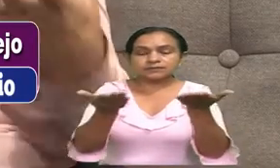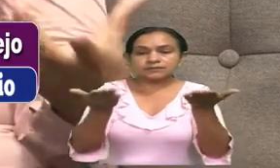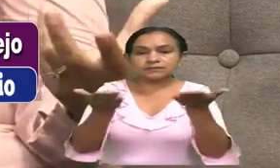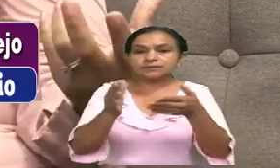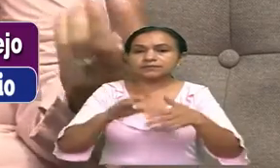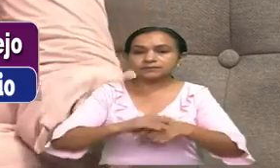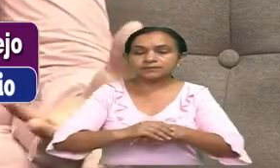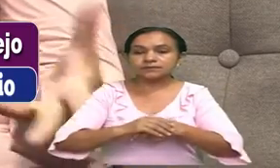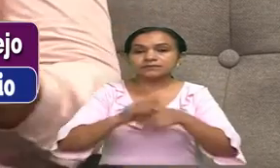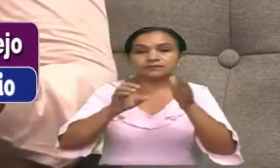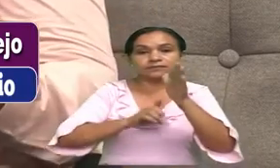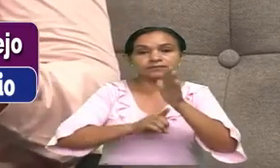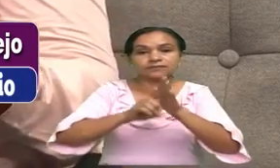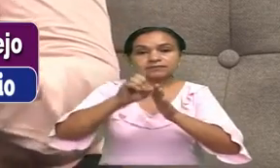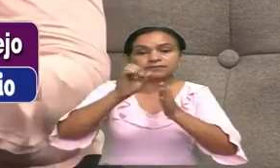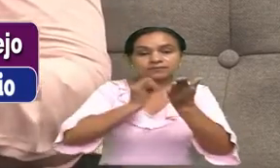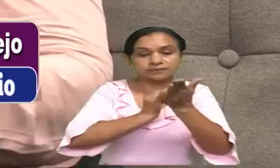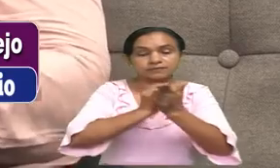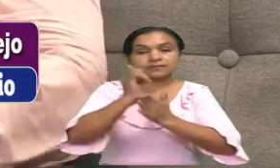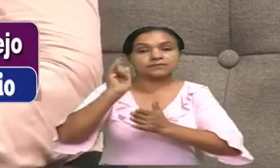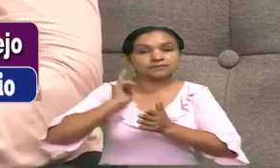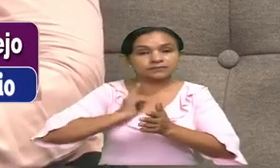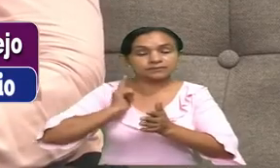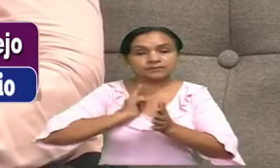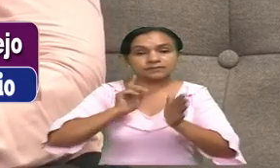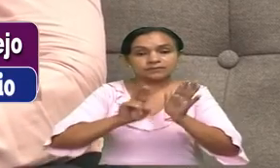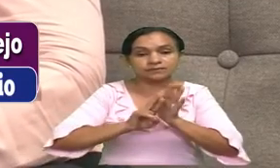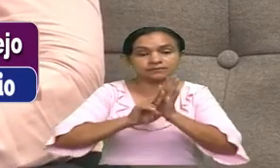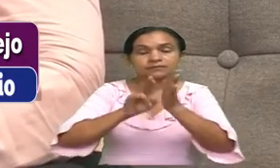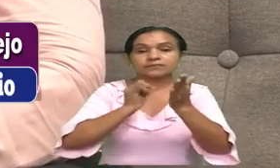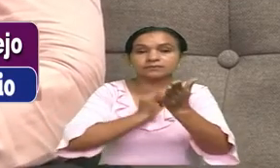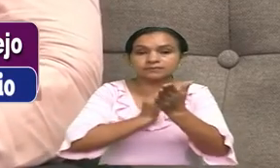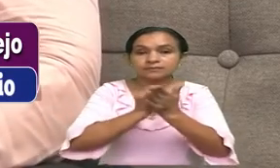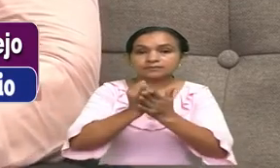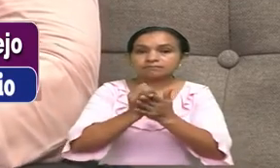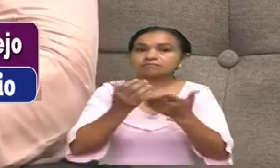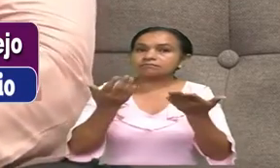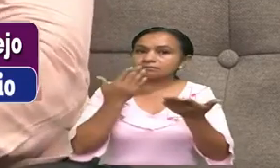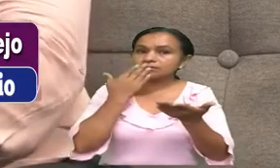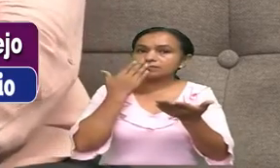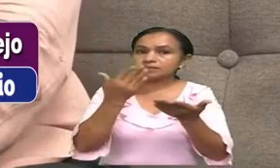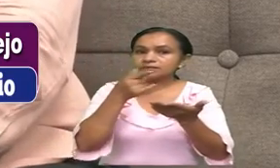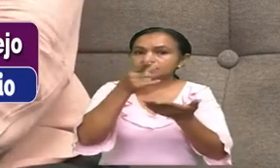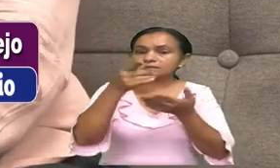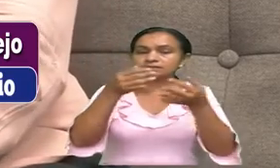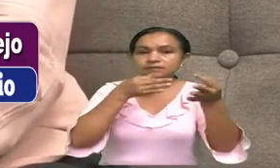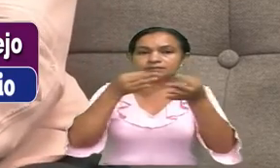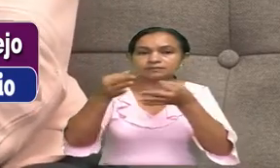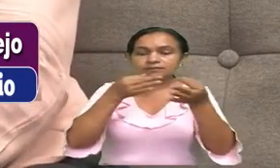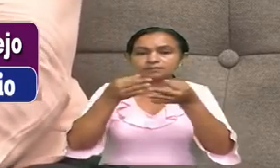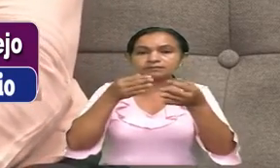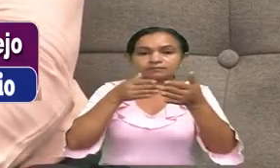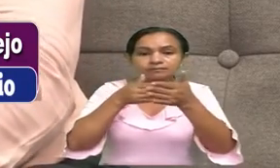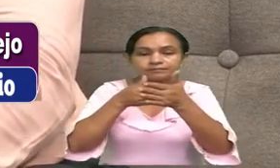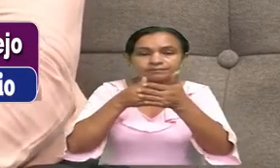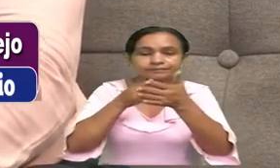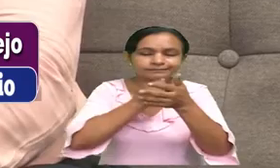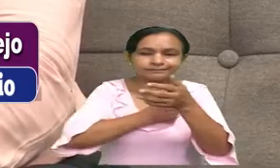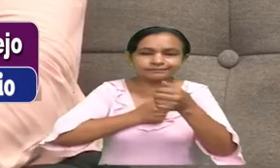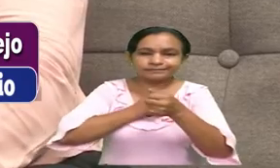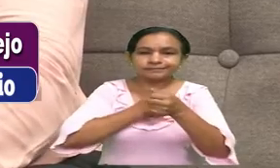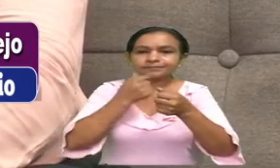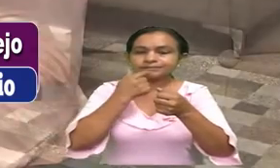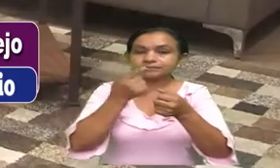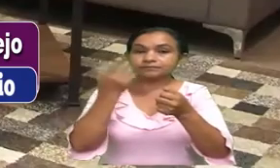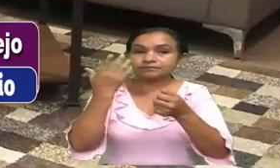las desarrollo de las investigaciones, los resultados de esas investigaciones. Y qué interesante lo que usted plantea, maestra, discúlpeme que le interrumpa, pero